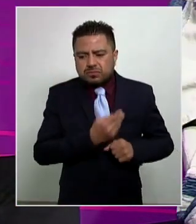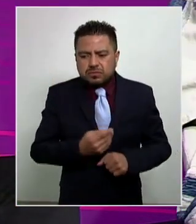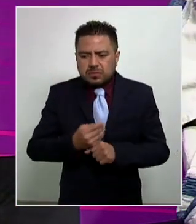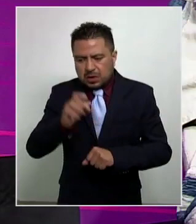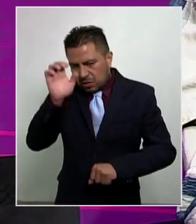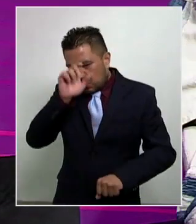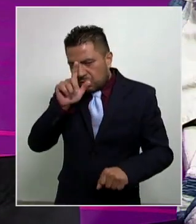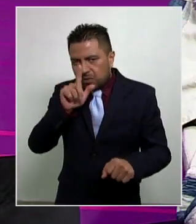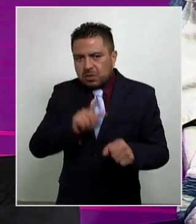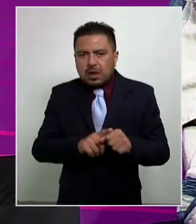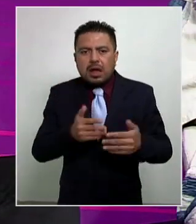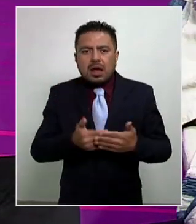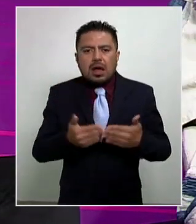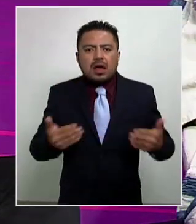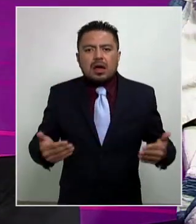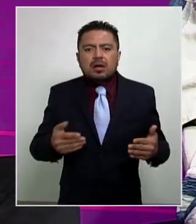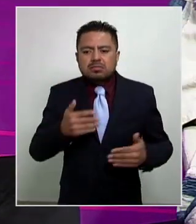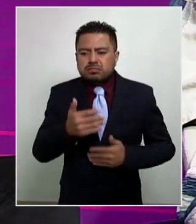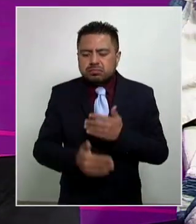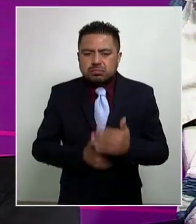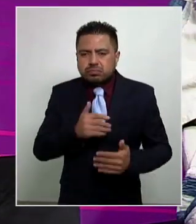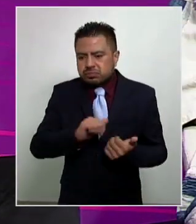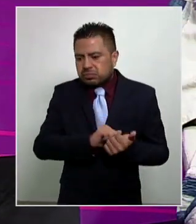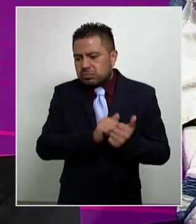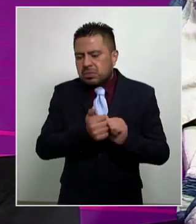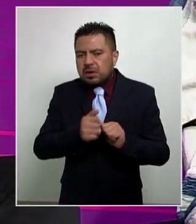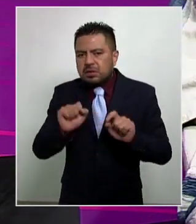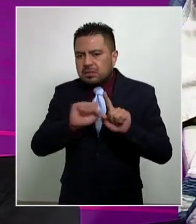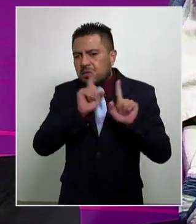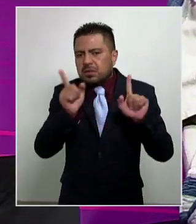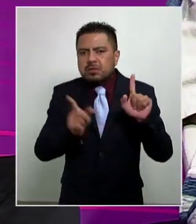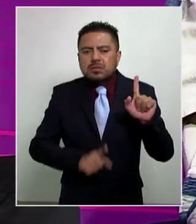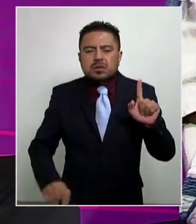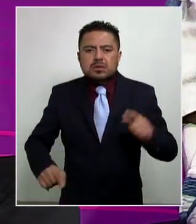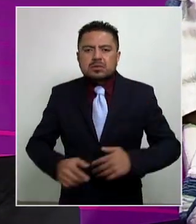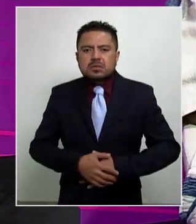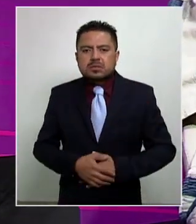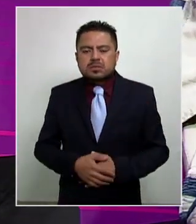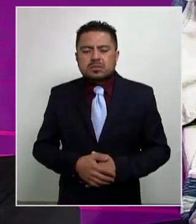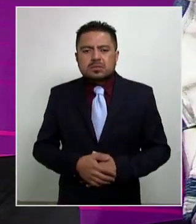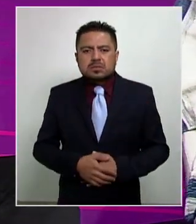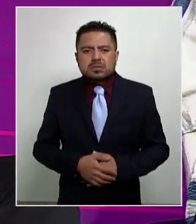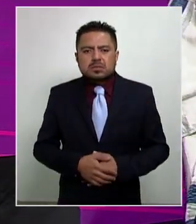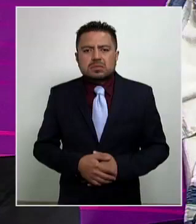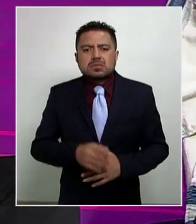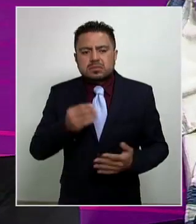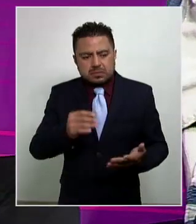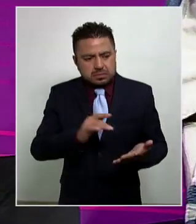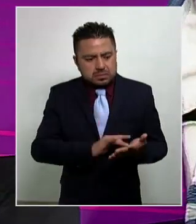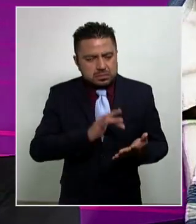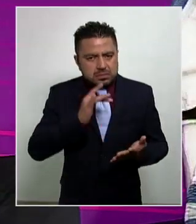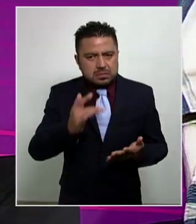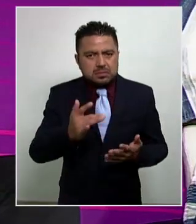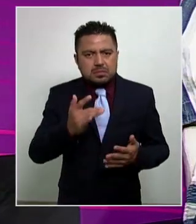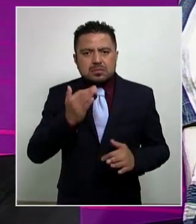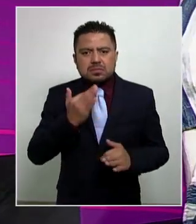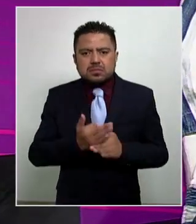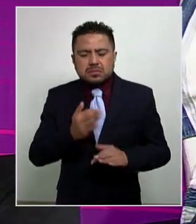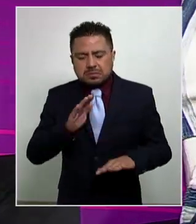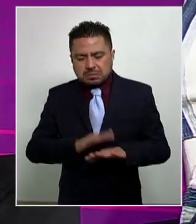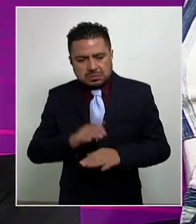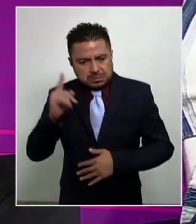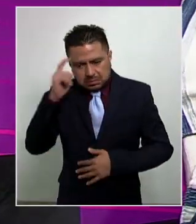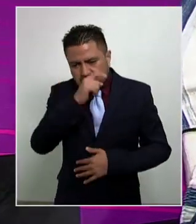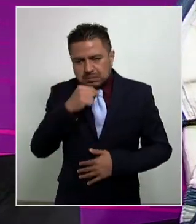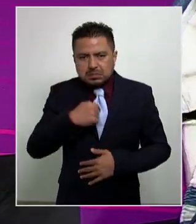cultura, ahora que estamos en un proceso de transformación nacional? Pues, muchas gracias. Pues es un poco difícil